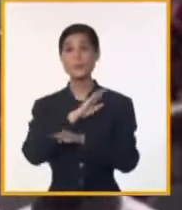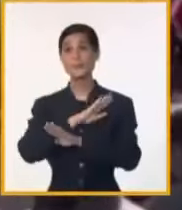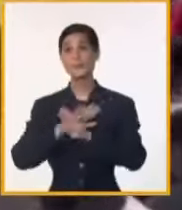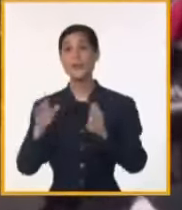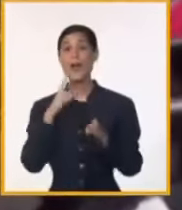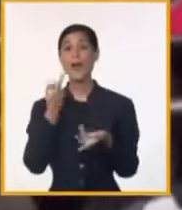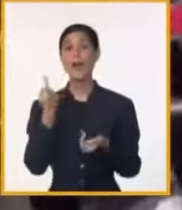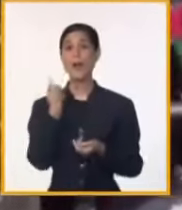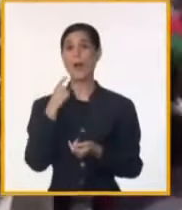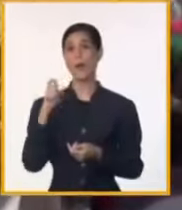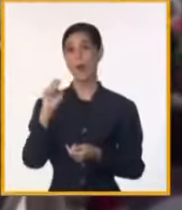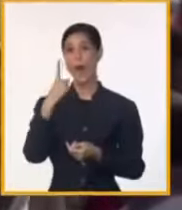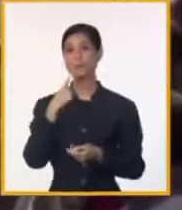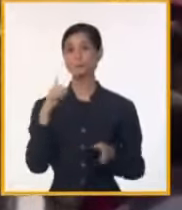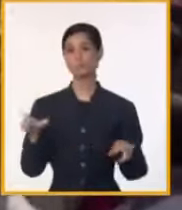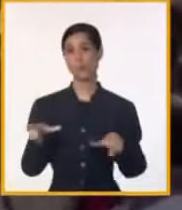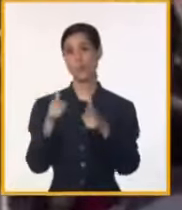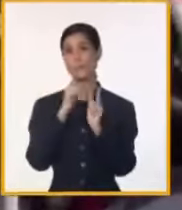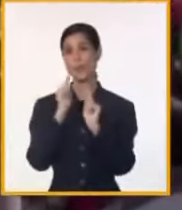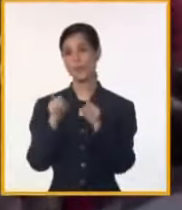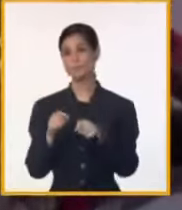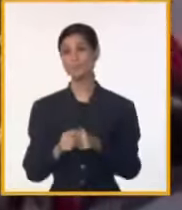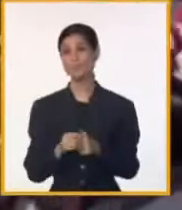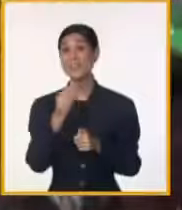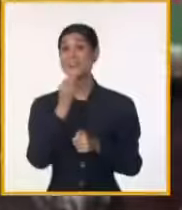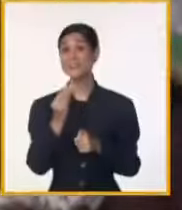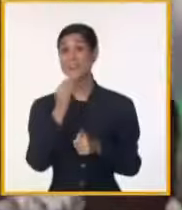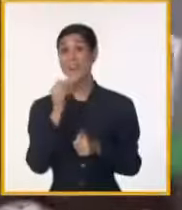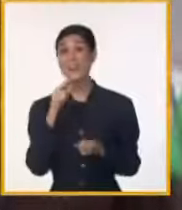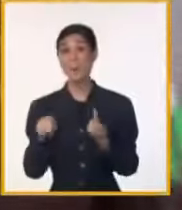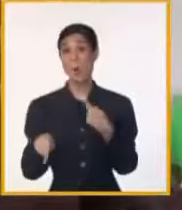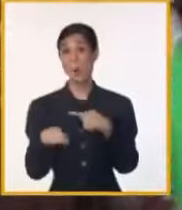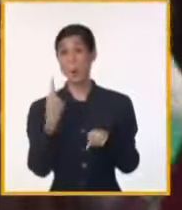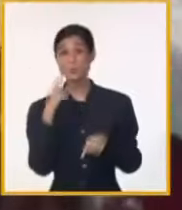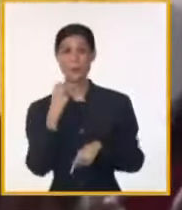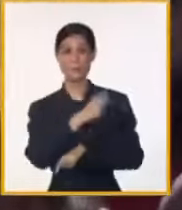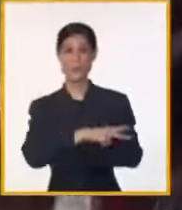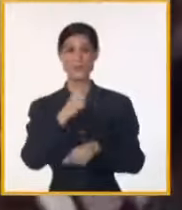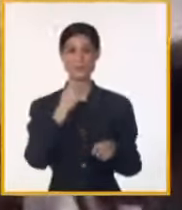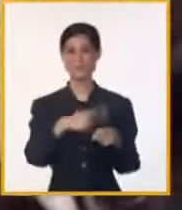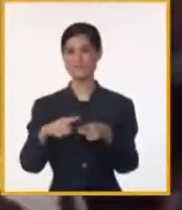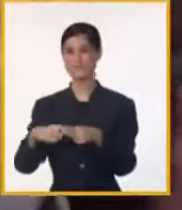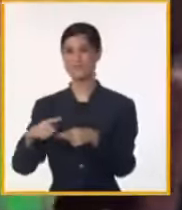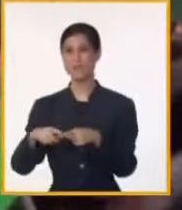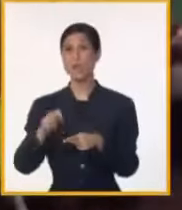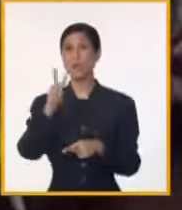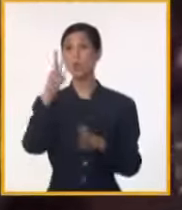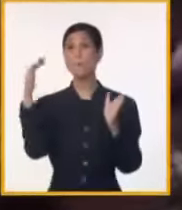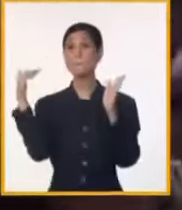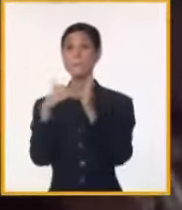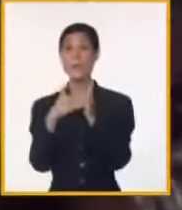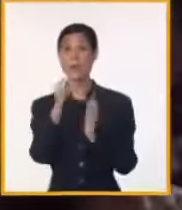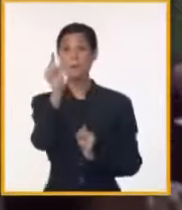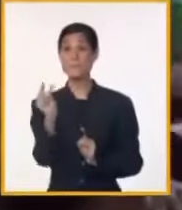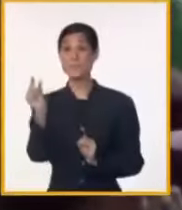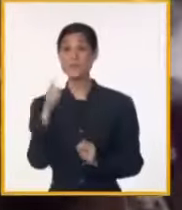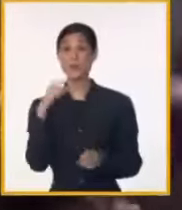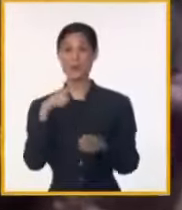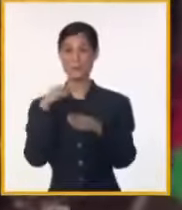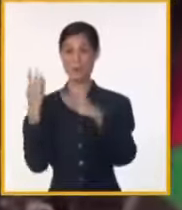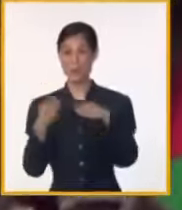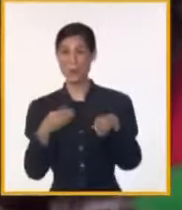islamista en suelo israelí que dejó 1205 muertos principalmente civiles y 251 Rehenes